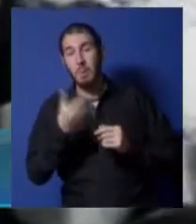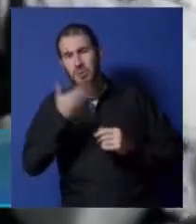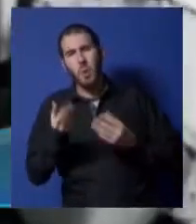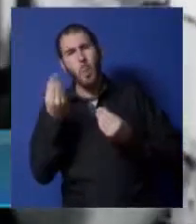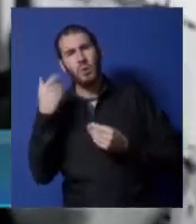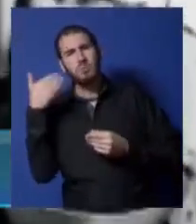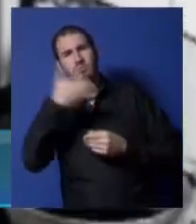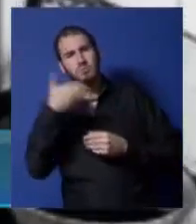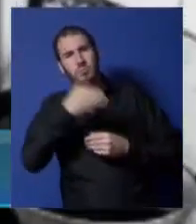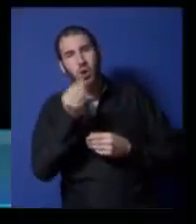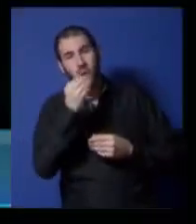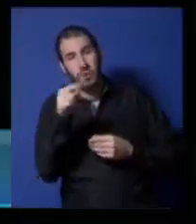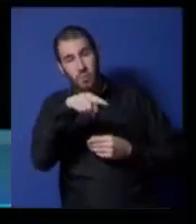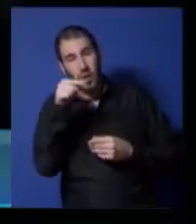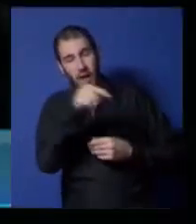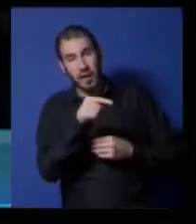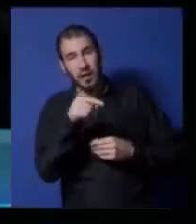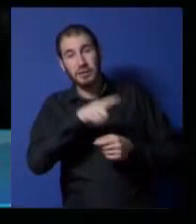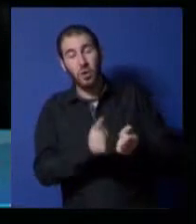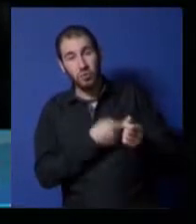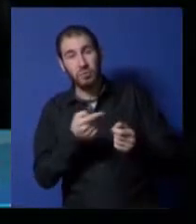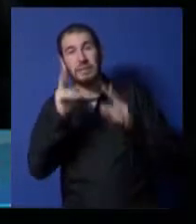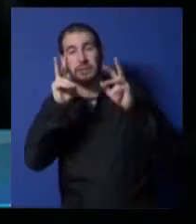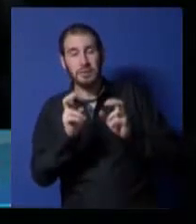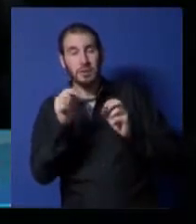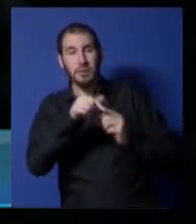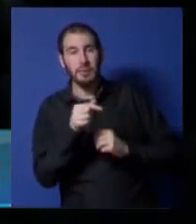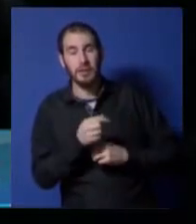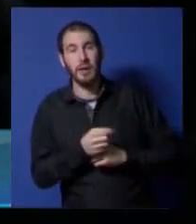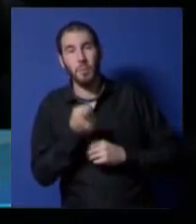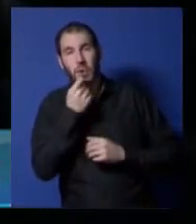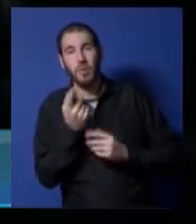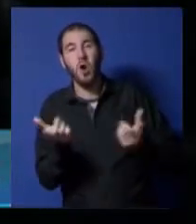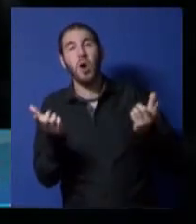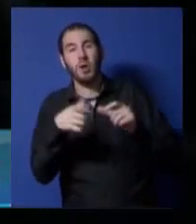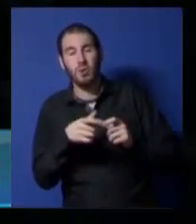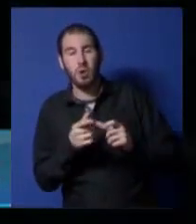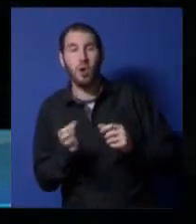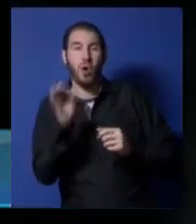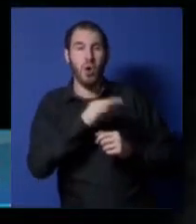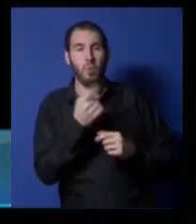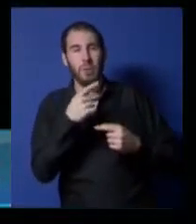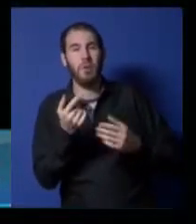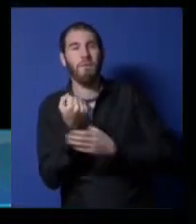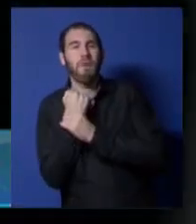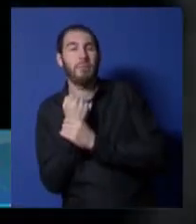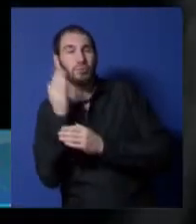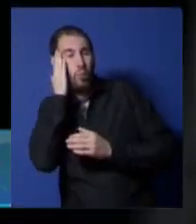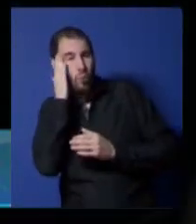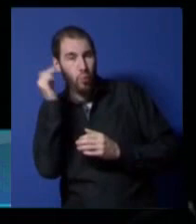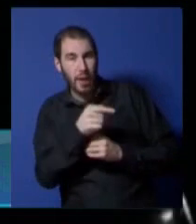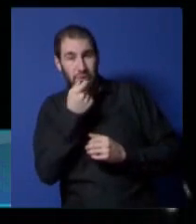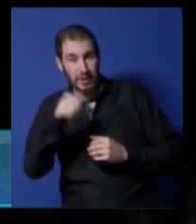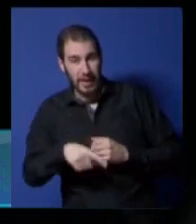gente a comer a este lugar típico que no solamente tiene que ver con una reunión o algo más popular y cultural